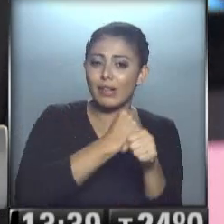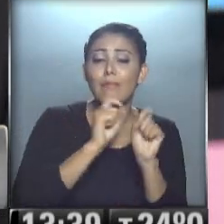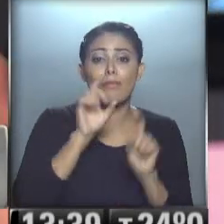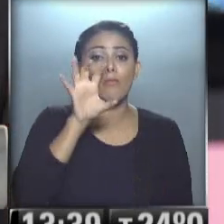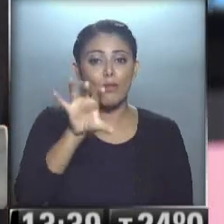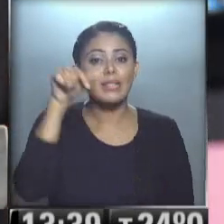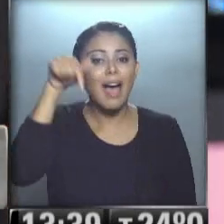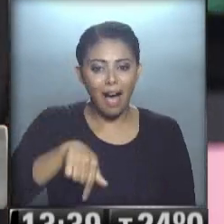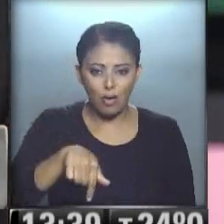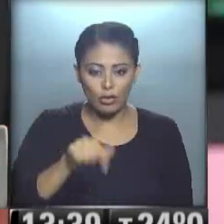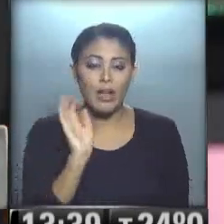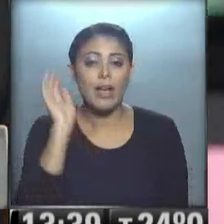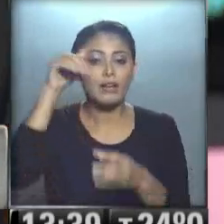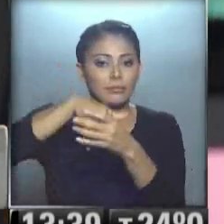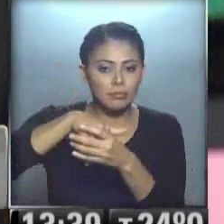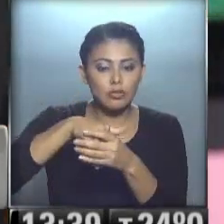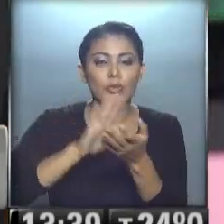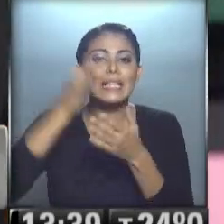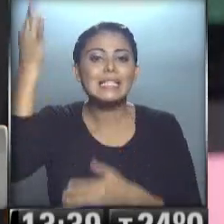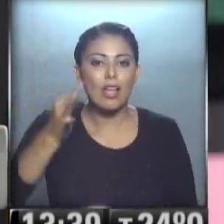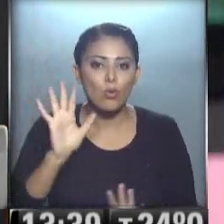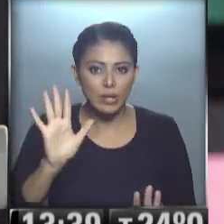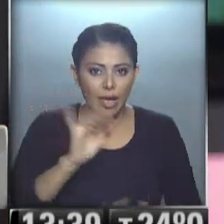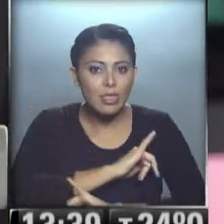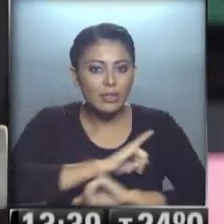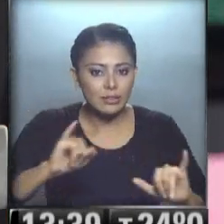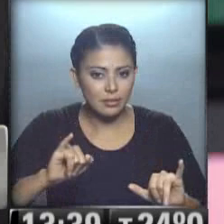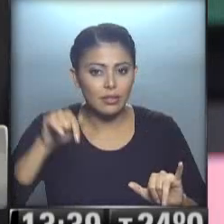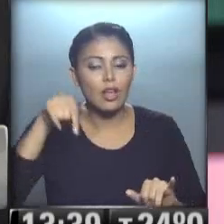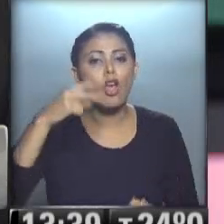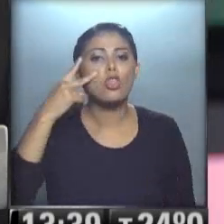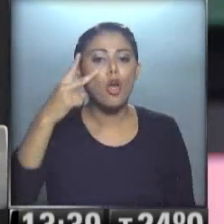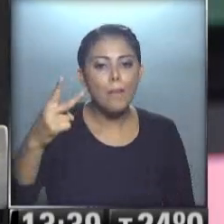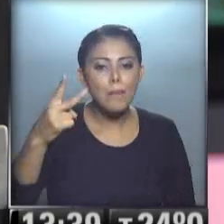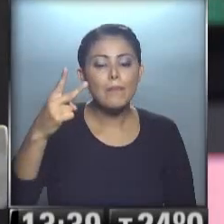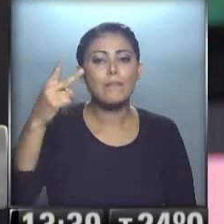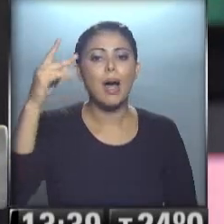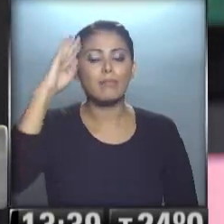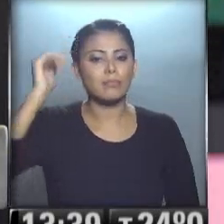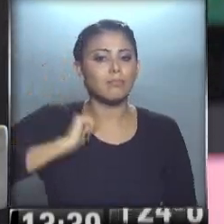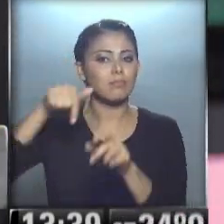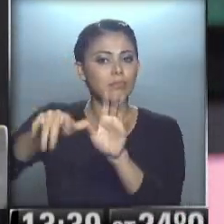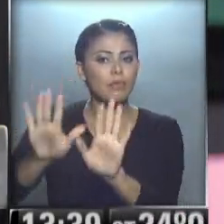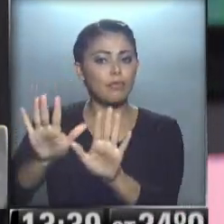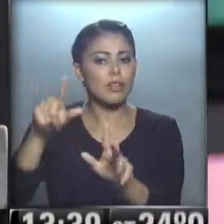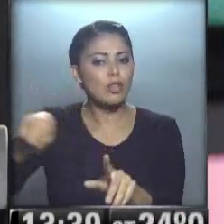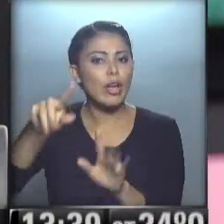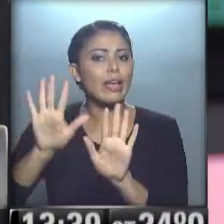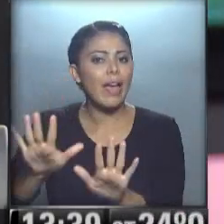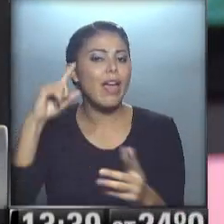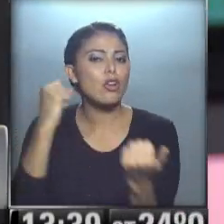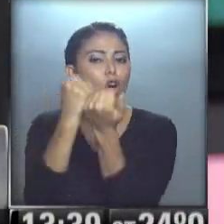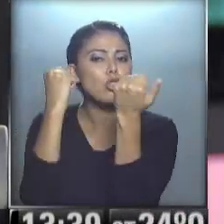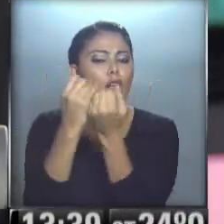en este momento está intervenida en materia de seguridad esto hay que decirlo se van a quedar 2000 efectivos de fuerzas federales a controlar el tema